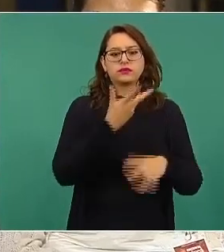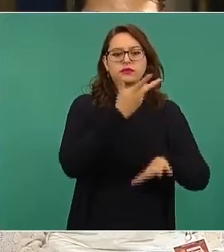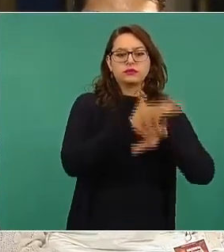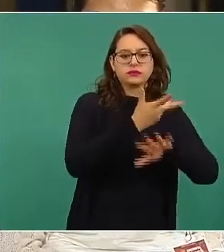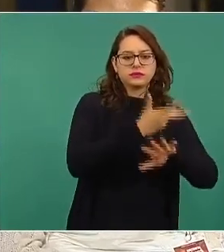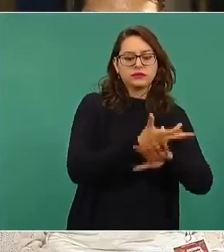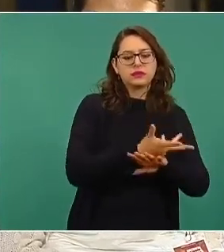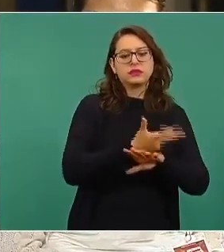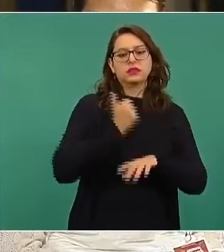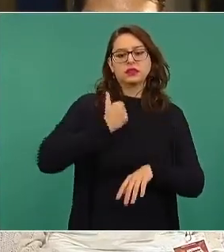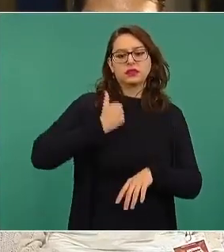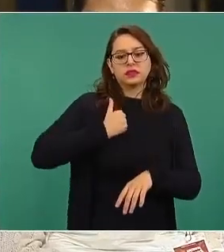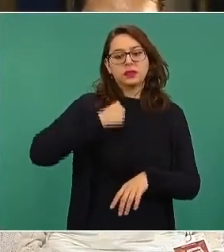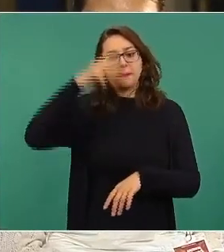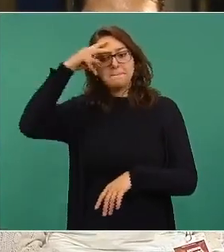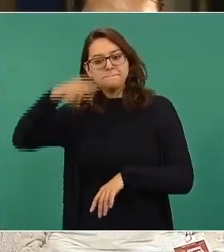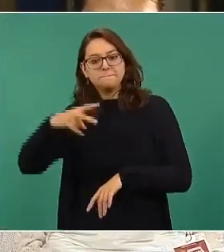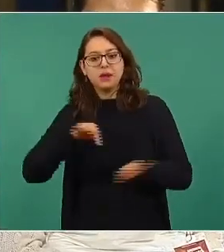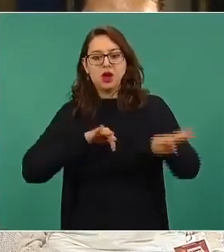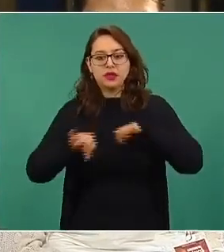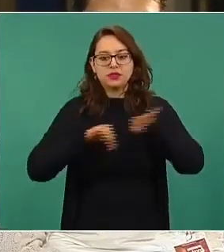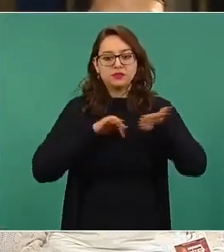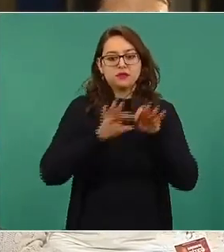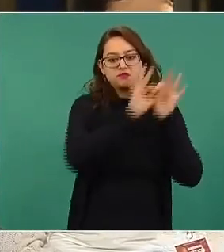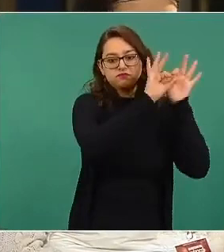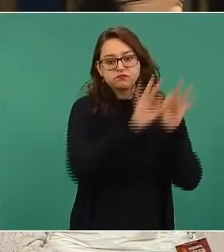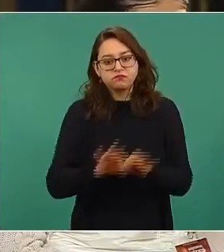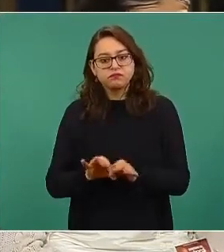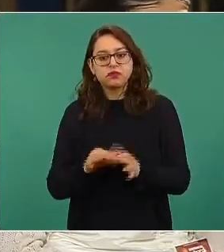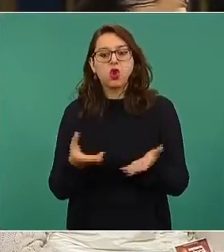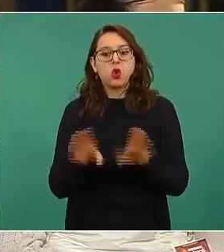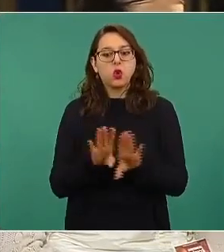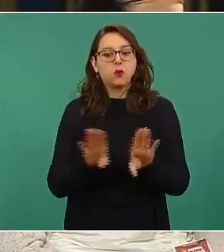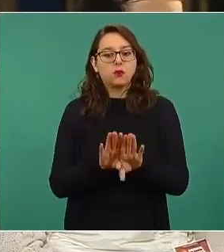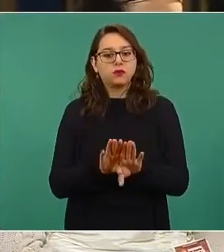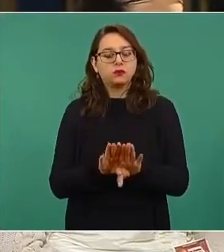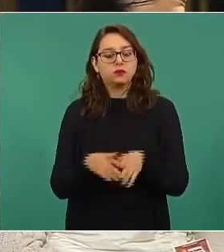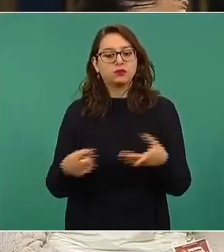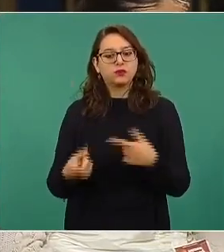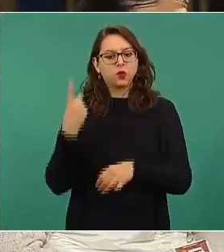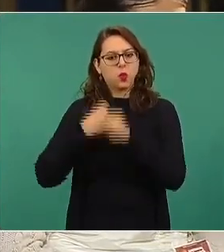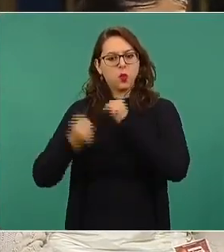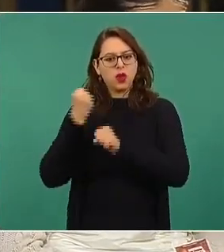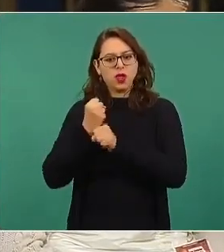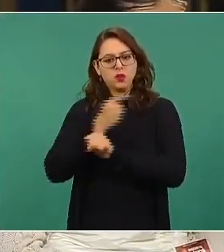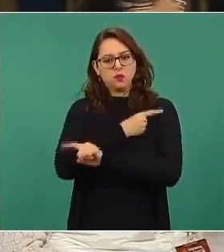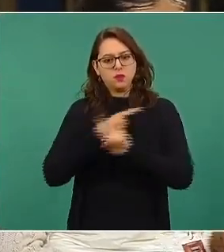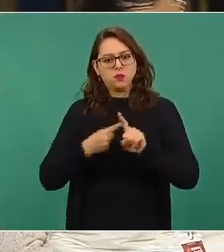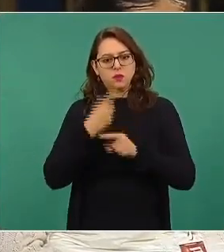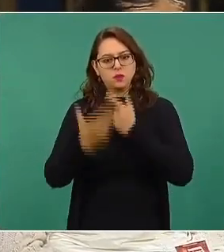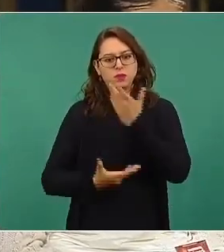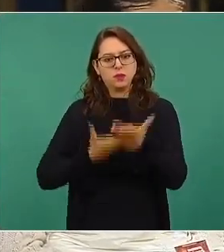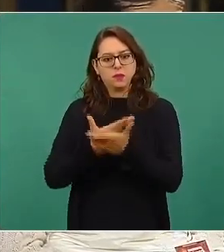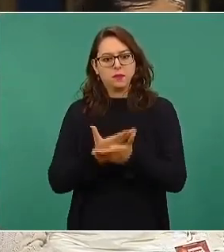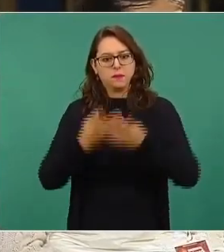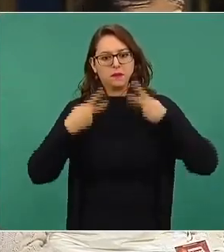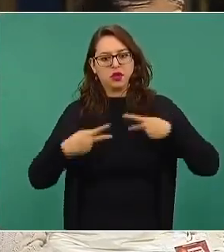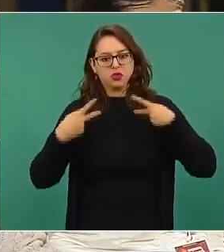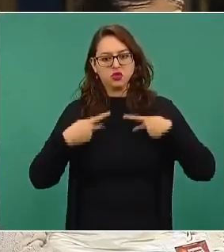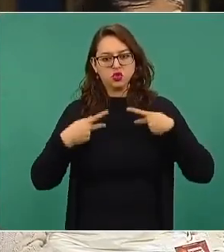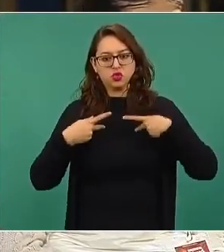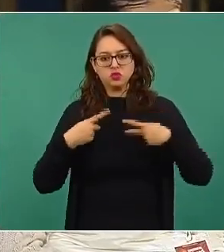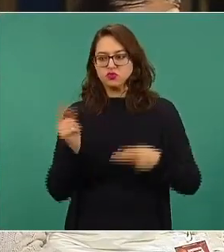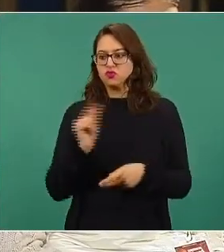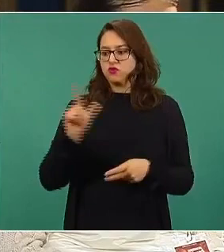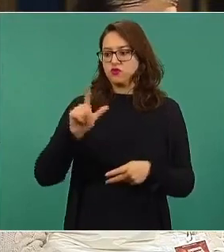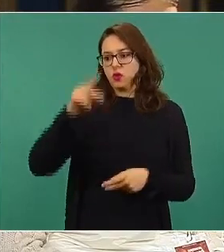Unidos, Canadá. Si es que se mantiene esta propuesta que usted hizo, si no me recuerdo, hace año y medio, de que profesionistas mexicanos pudieran irse a